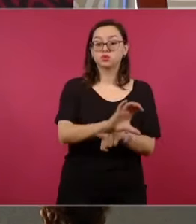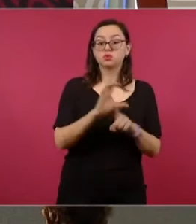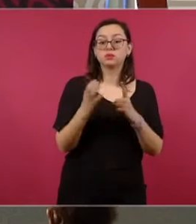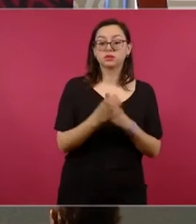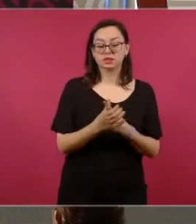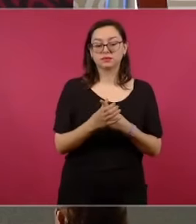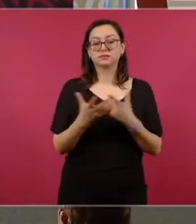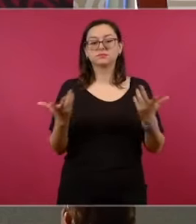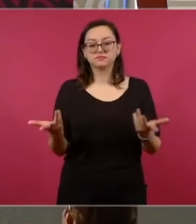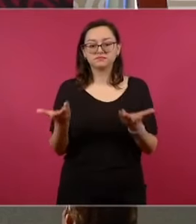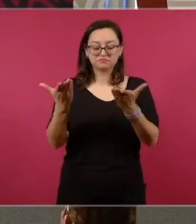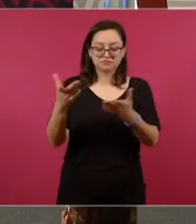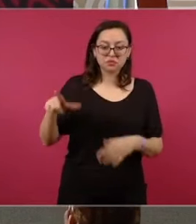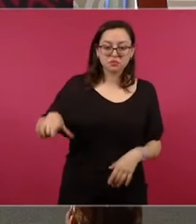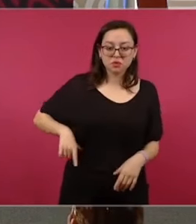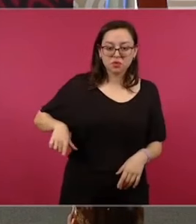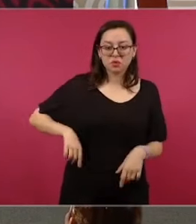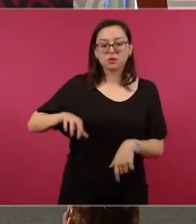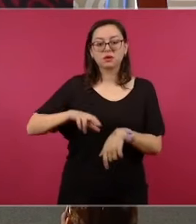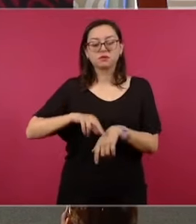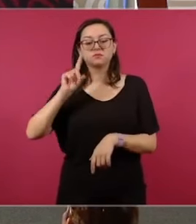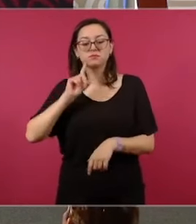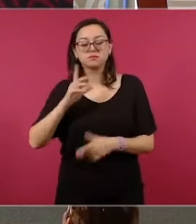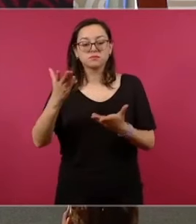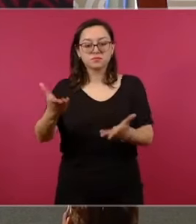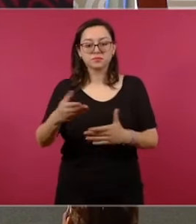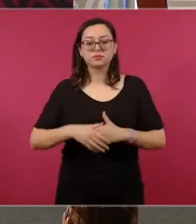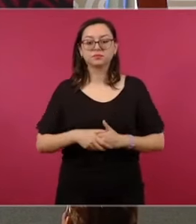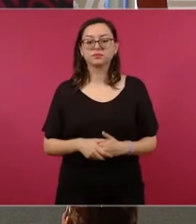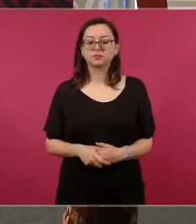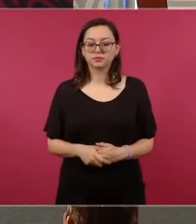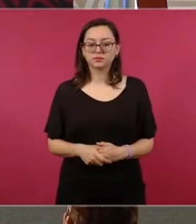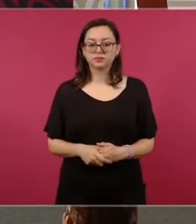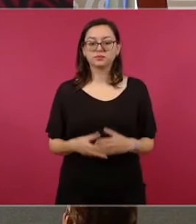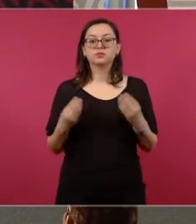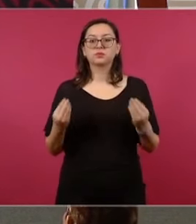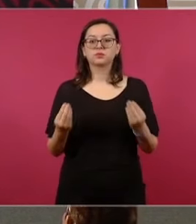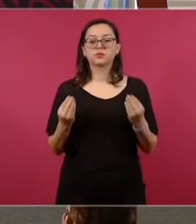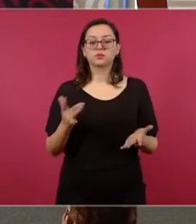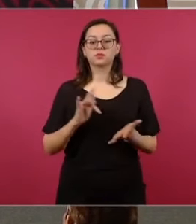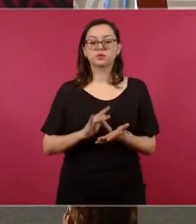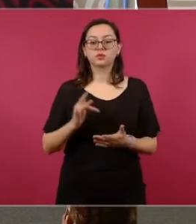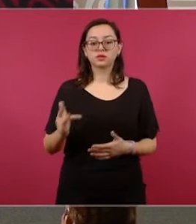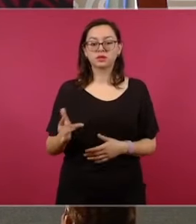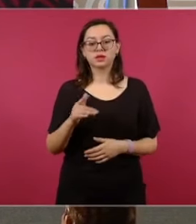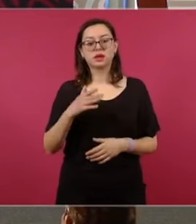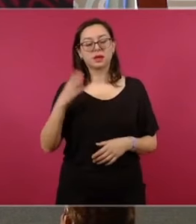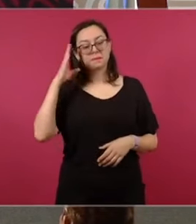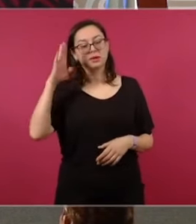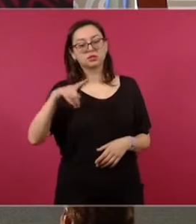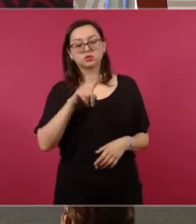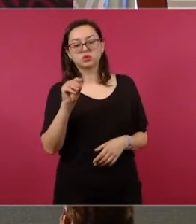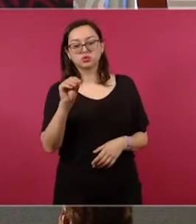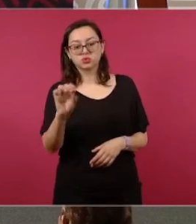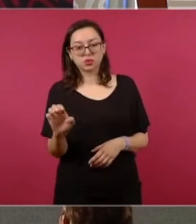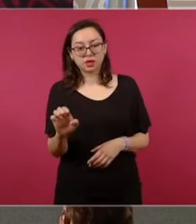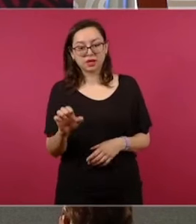favor, gobernadora, adelante. Muchas gracias, maestro Zoé. Saludamos con muchísimo cariño a